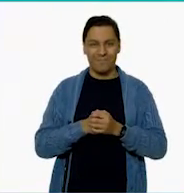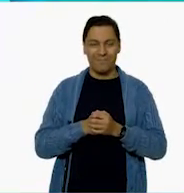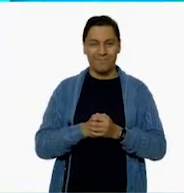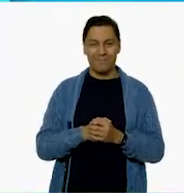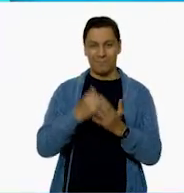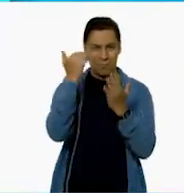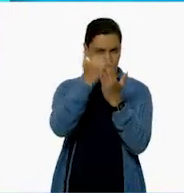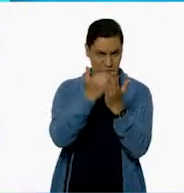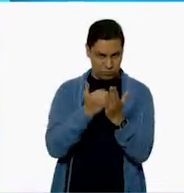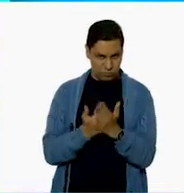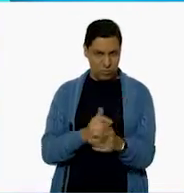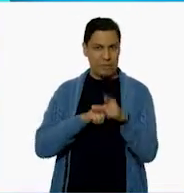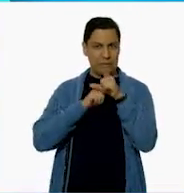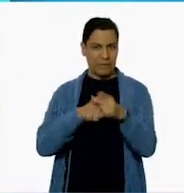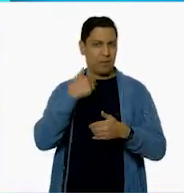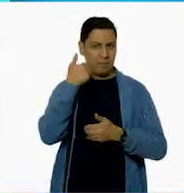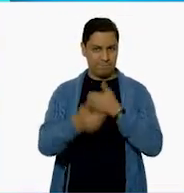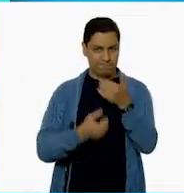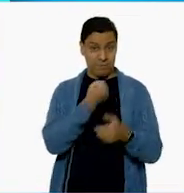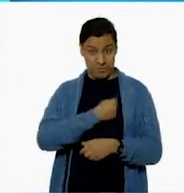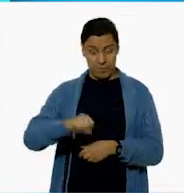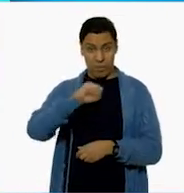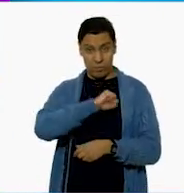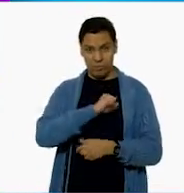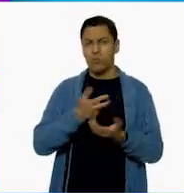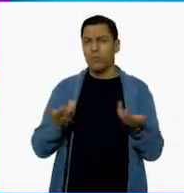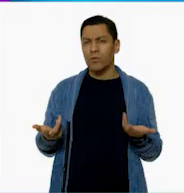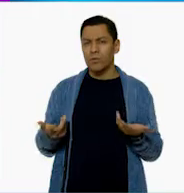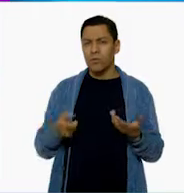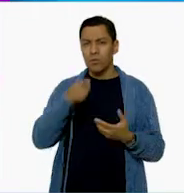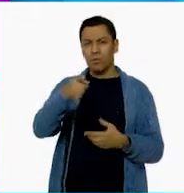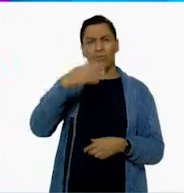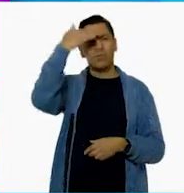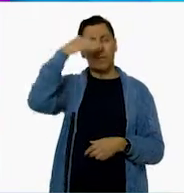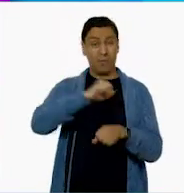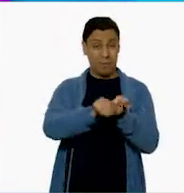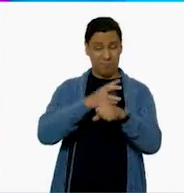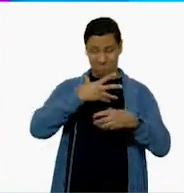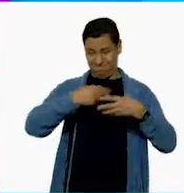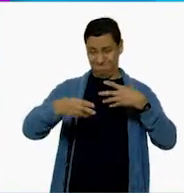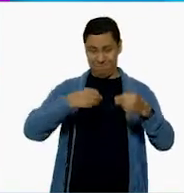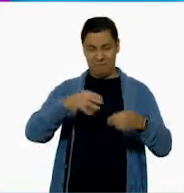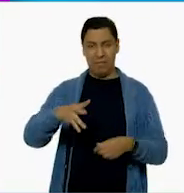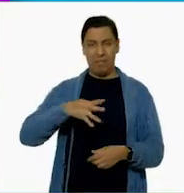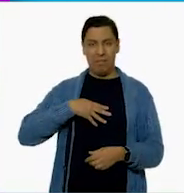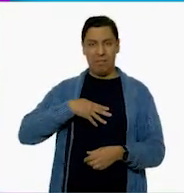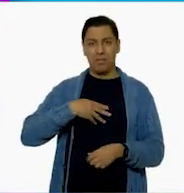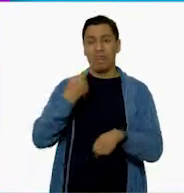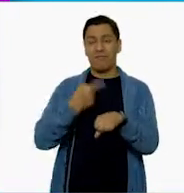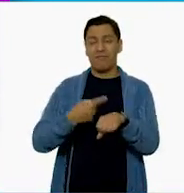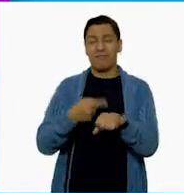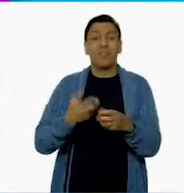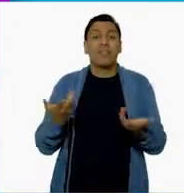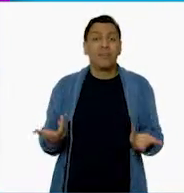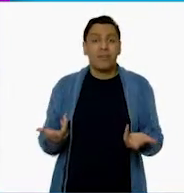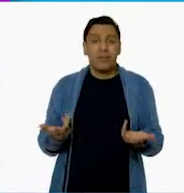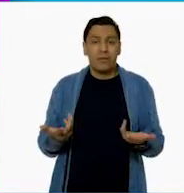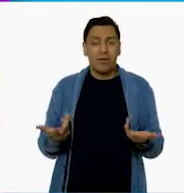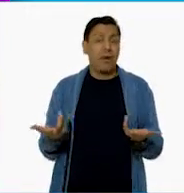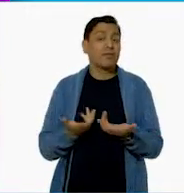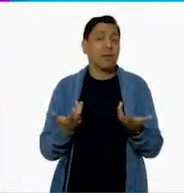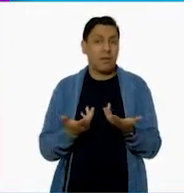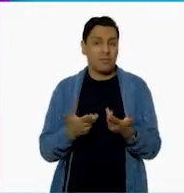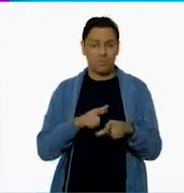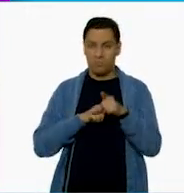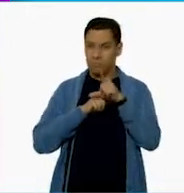Buenas prácticas para seguir adelante. Como todos sabemos, la COVID-19 es una enfermedad que se contagia muy fácilmente entre